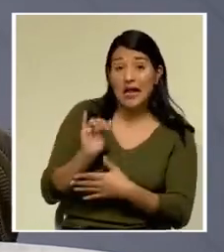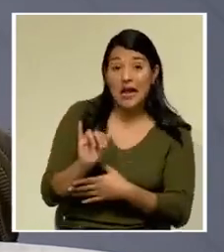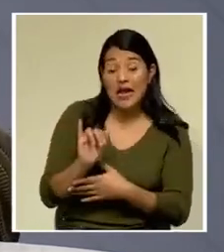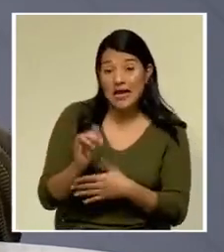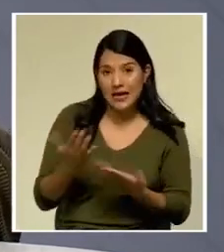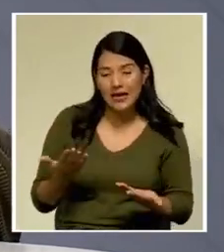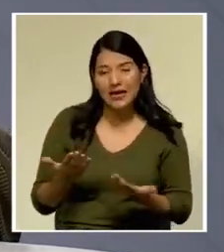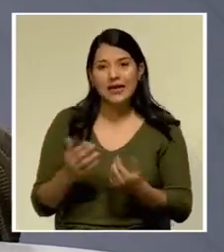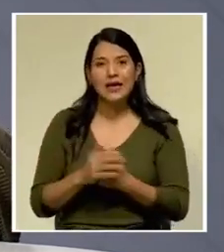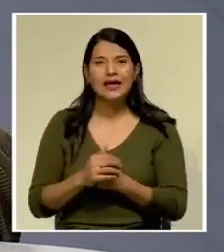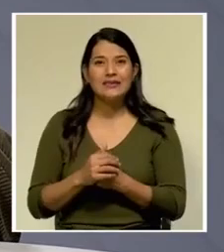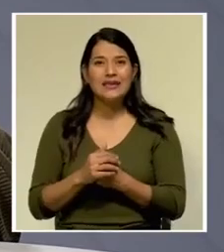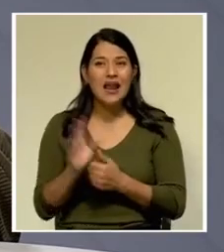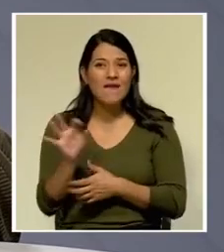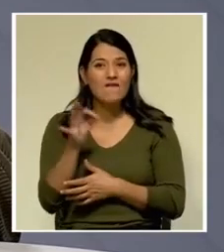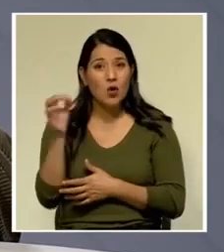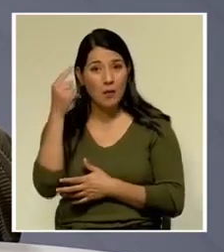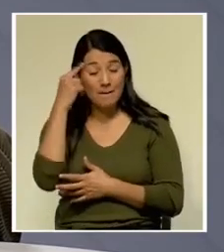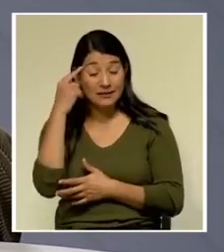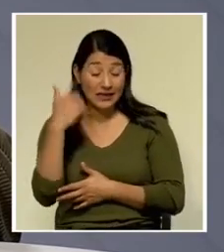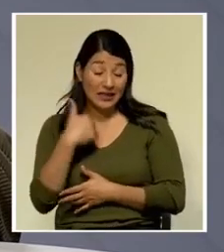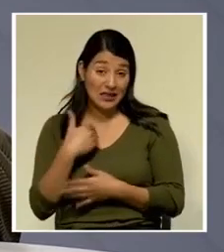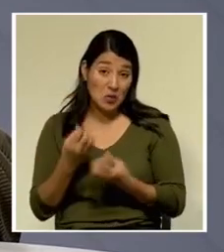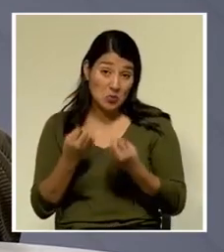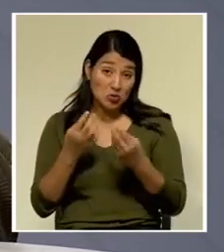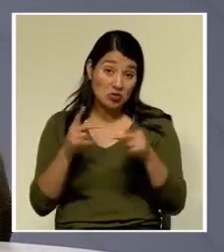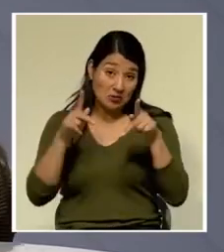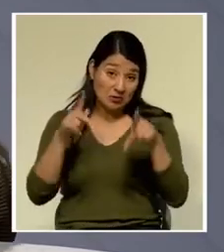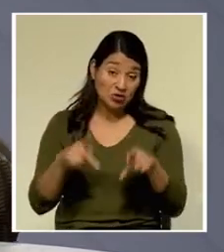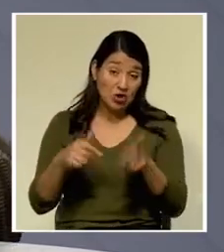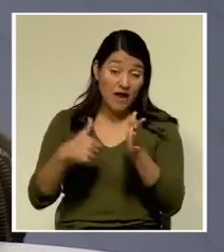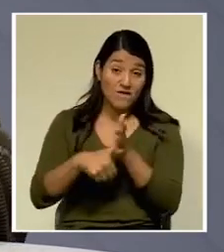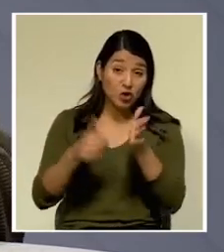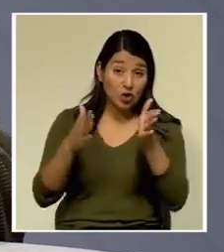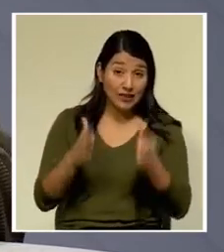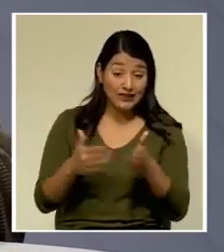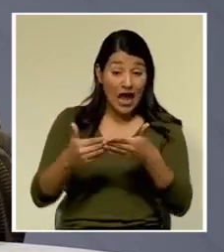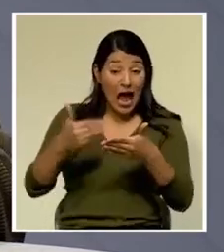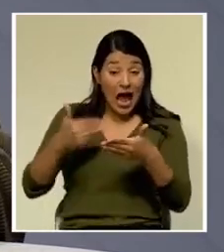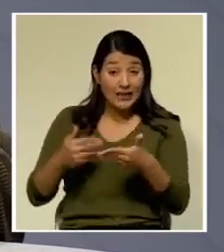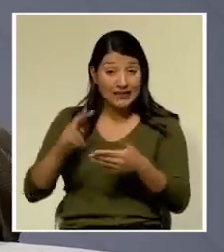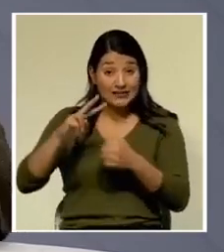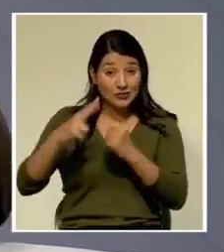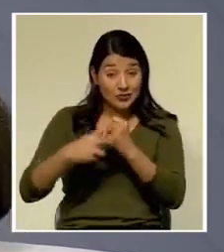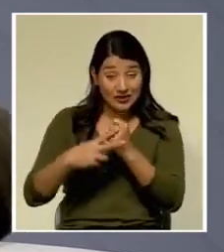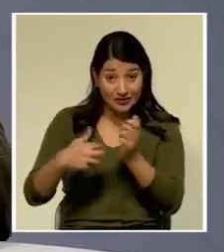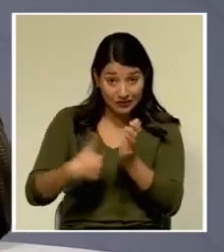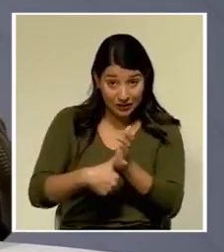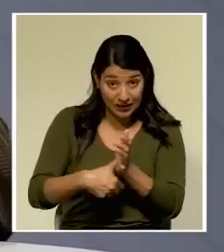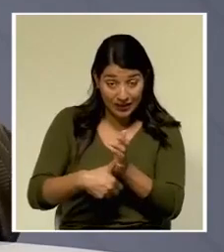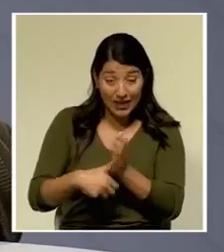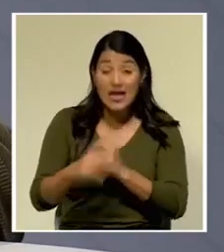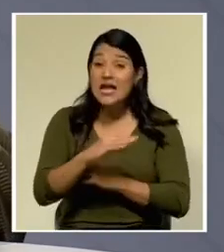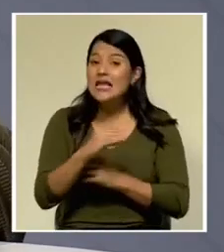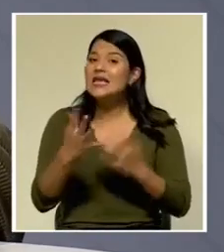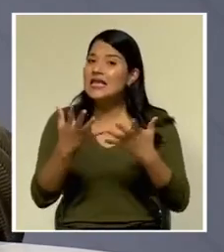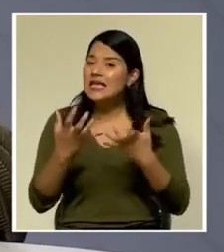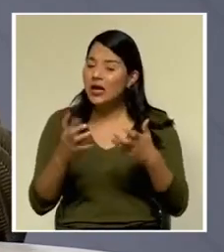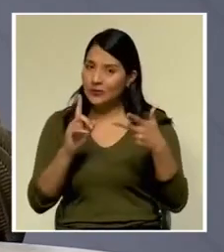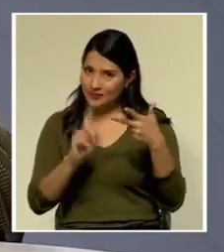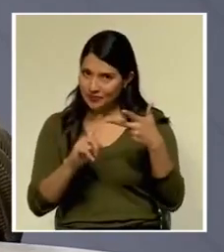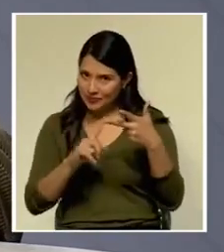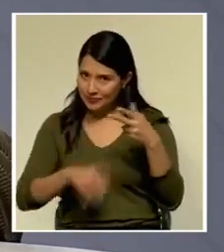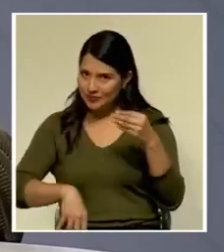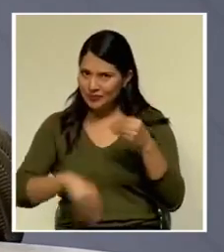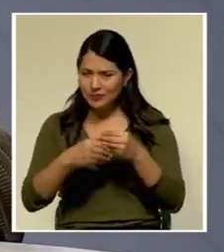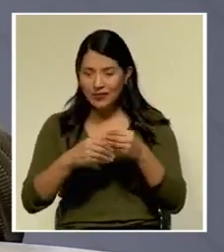por lo menos un gran porcentaje de las personas electoras de cara a esta segunda ronda. Y quiero adicionar un tercer elemento que me